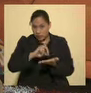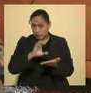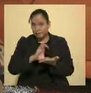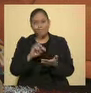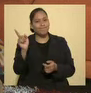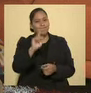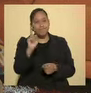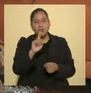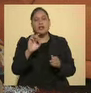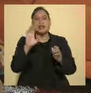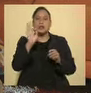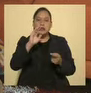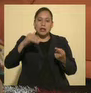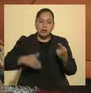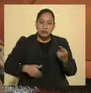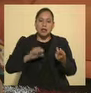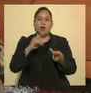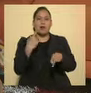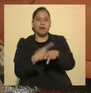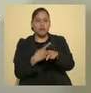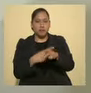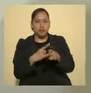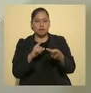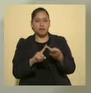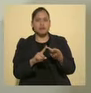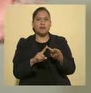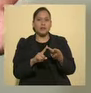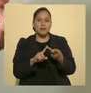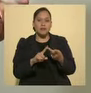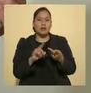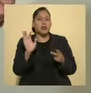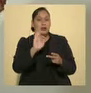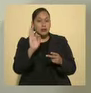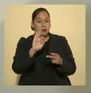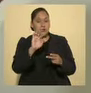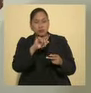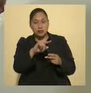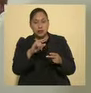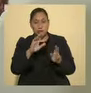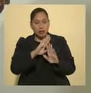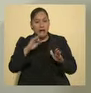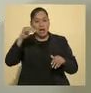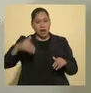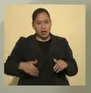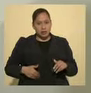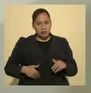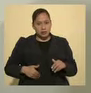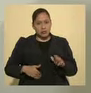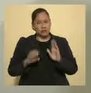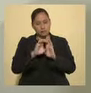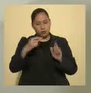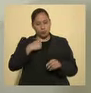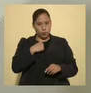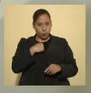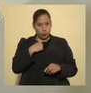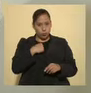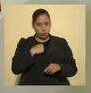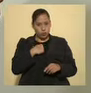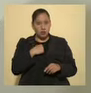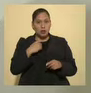discapacidad. Puede ser un accidente, una enfermedad. Y después de que tengas el accidente, por ejemplo, en mi caso,